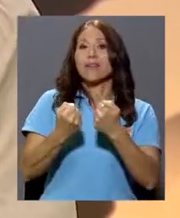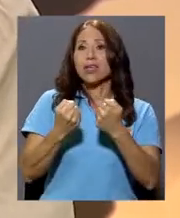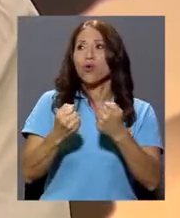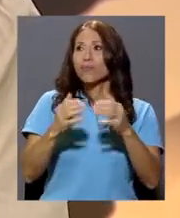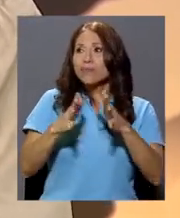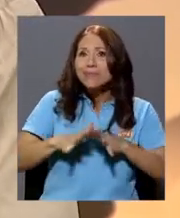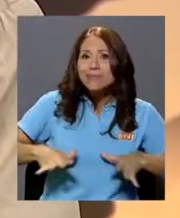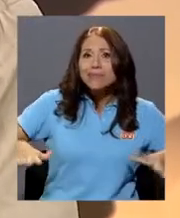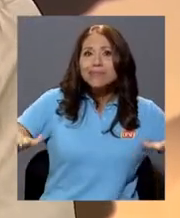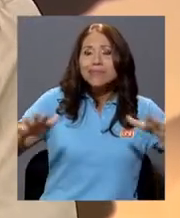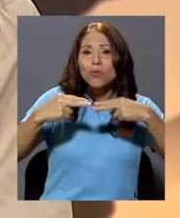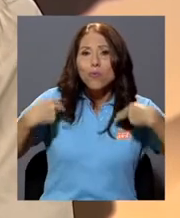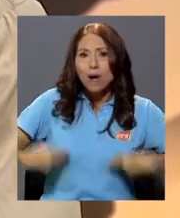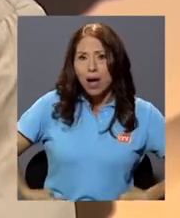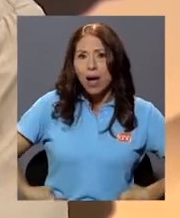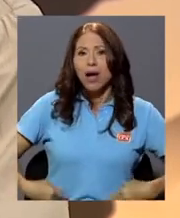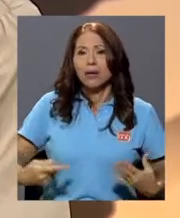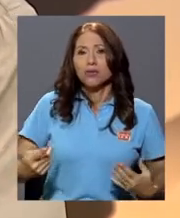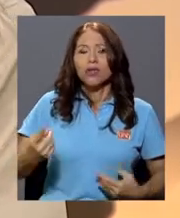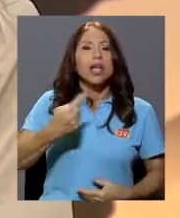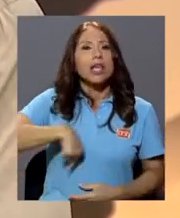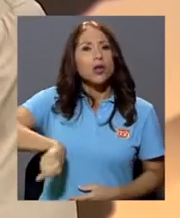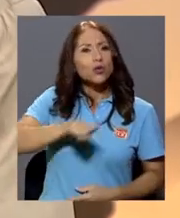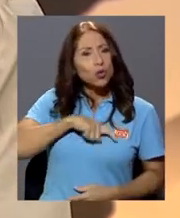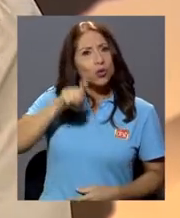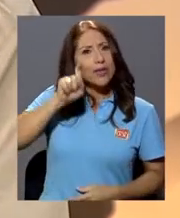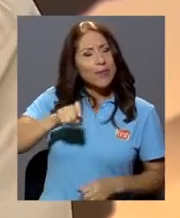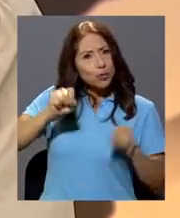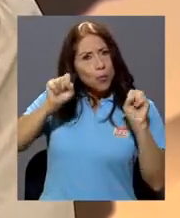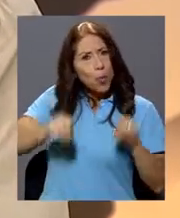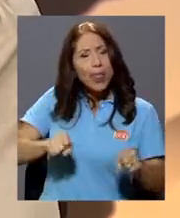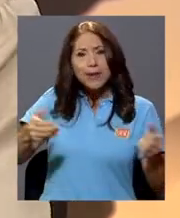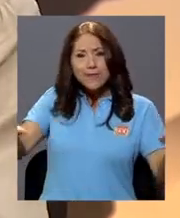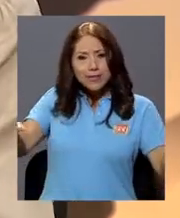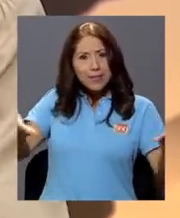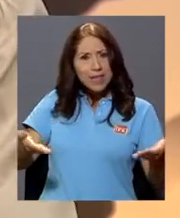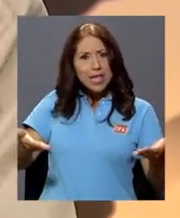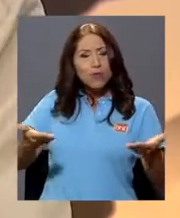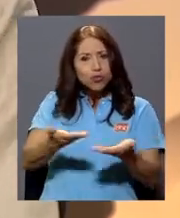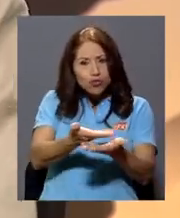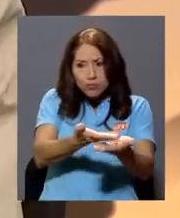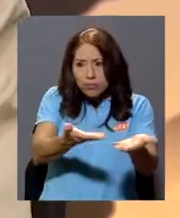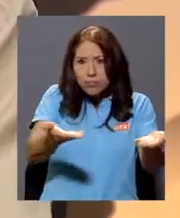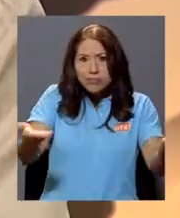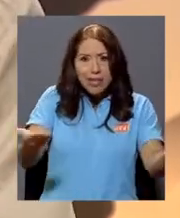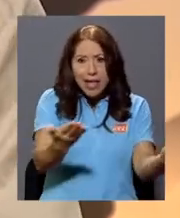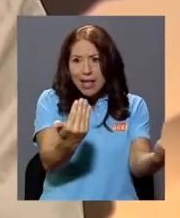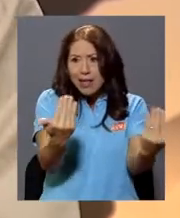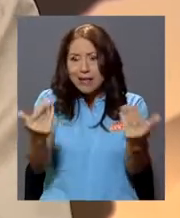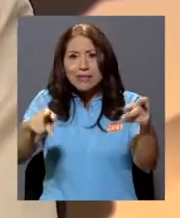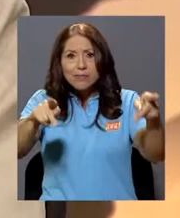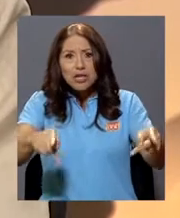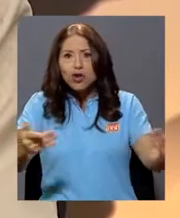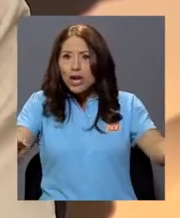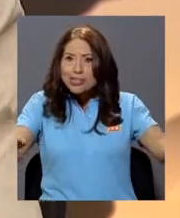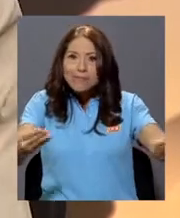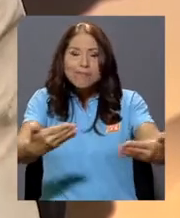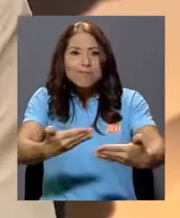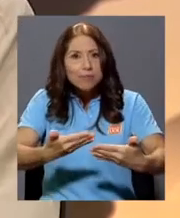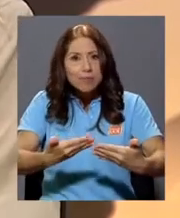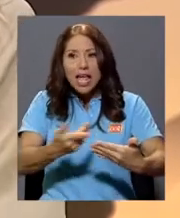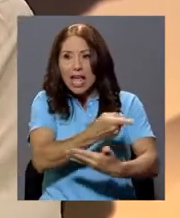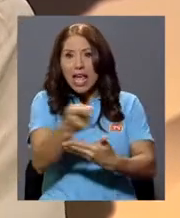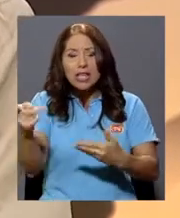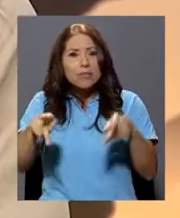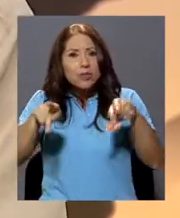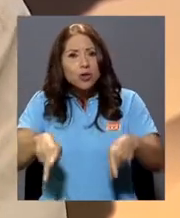humana, es decir, ser capaces de ser receptivos y de alguna forma estar abiertos y acoger a esas personas que ante una situación